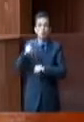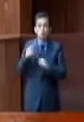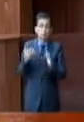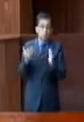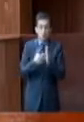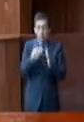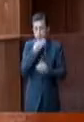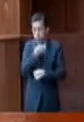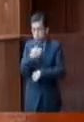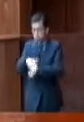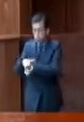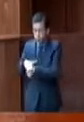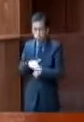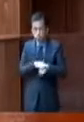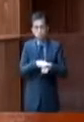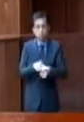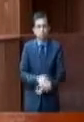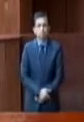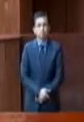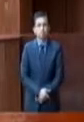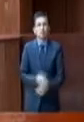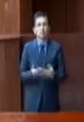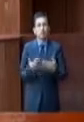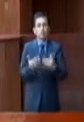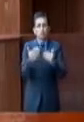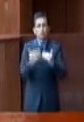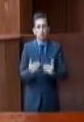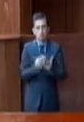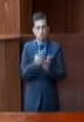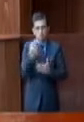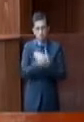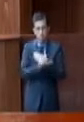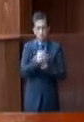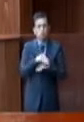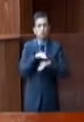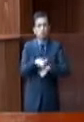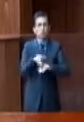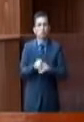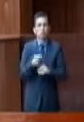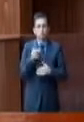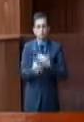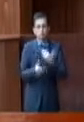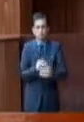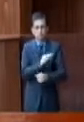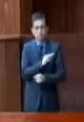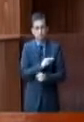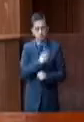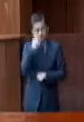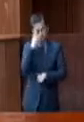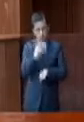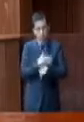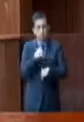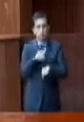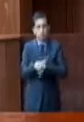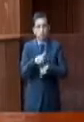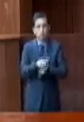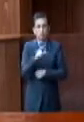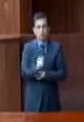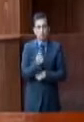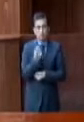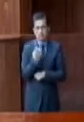pública a continuación doy cuenta con el proyecto de sentencia relativo al procedimiento especial sancionador local número 20 de este año